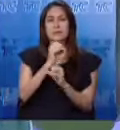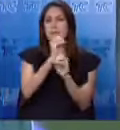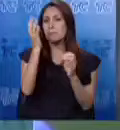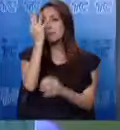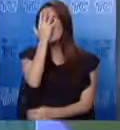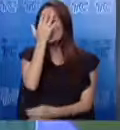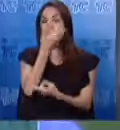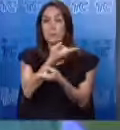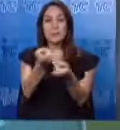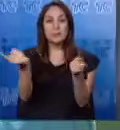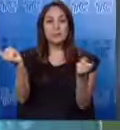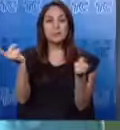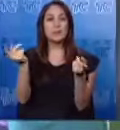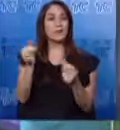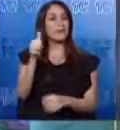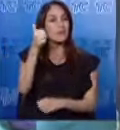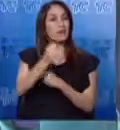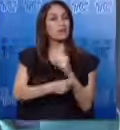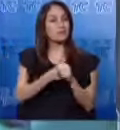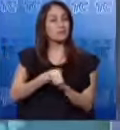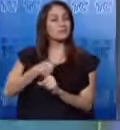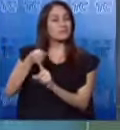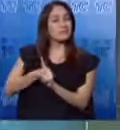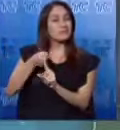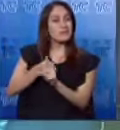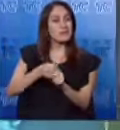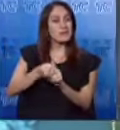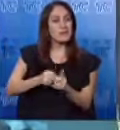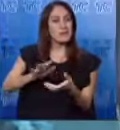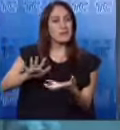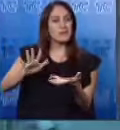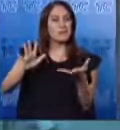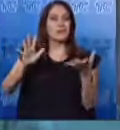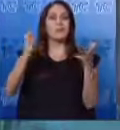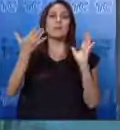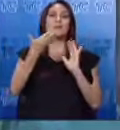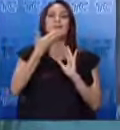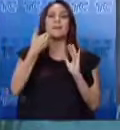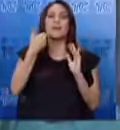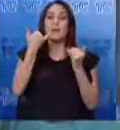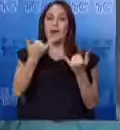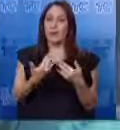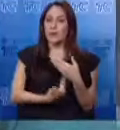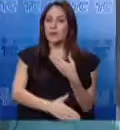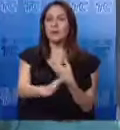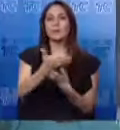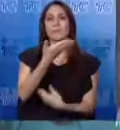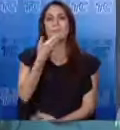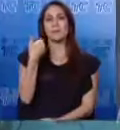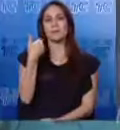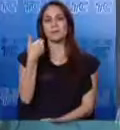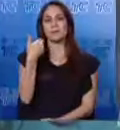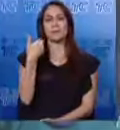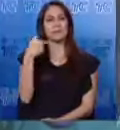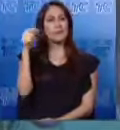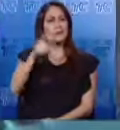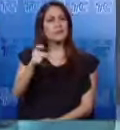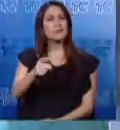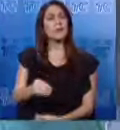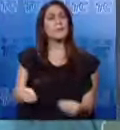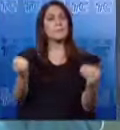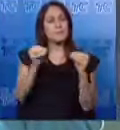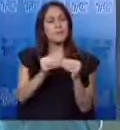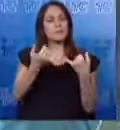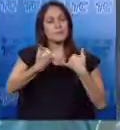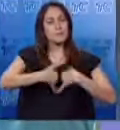sinvergüencería. 10 años de lucha, pero ahora vienen otros tiempos y es necesario otro